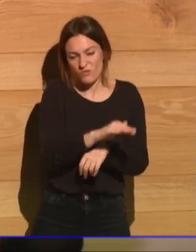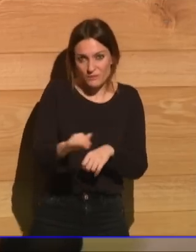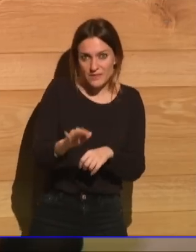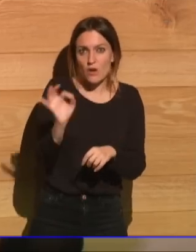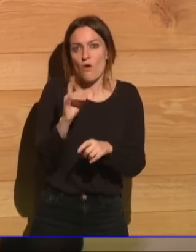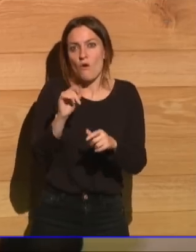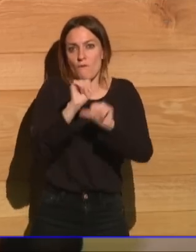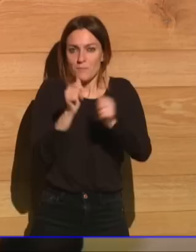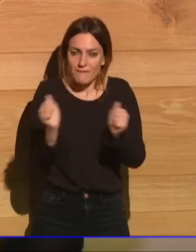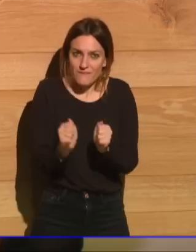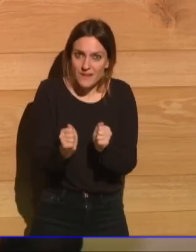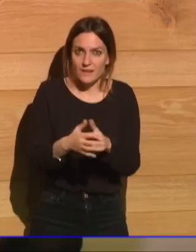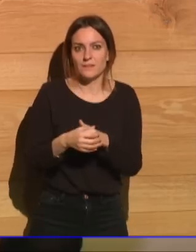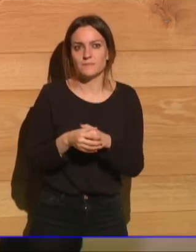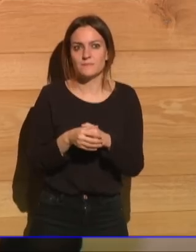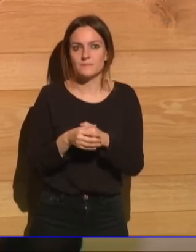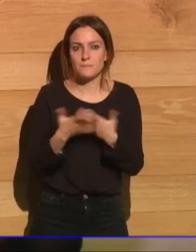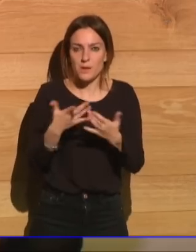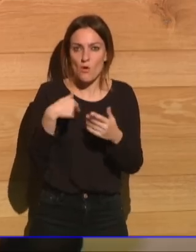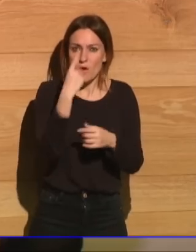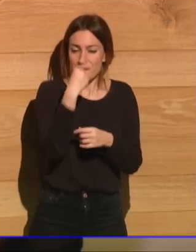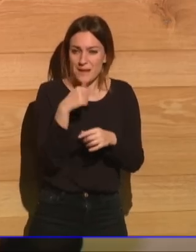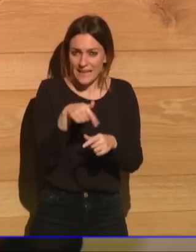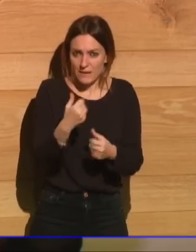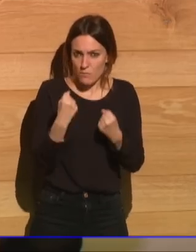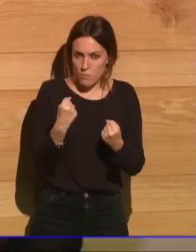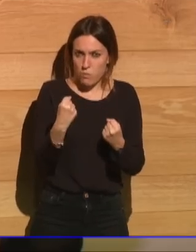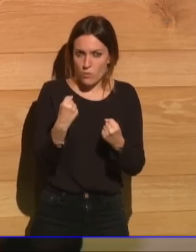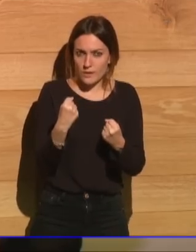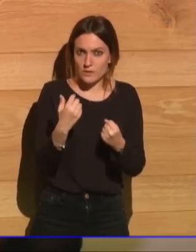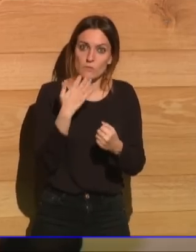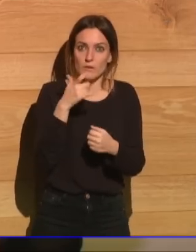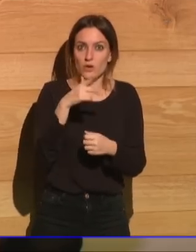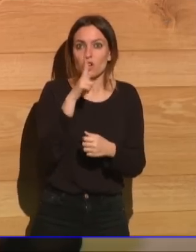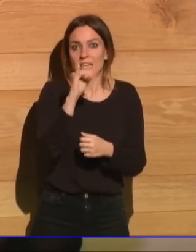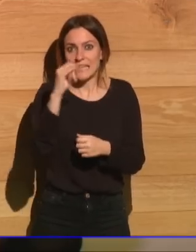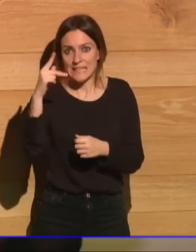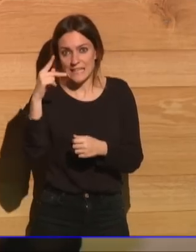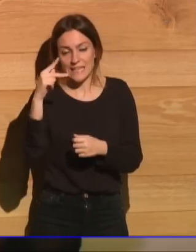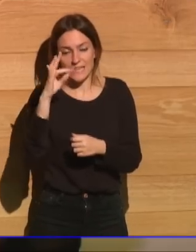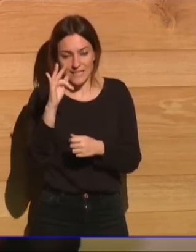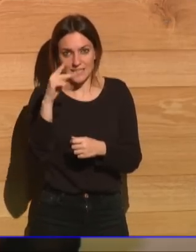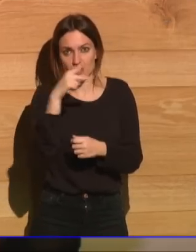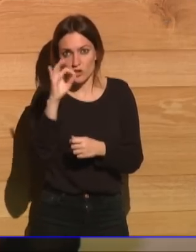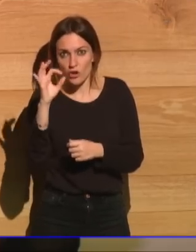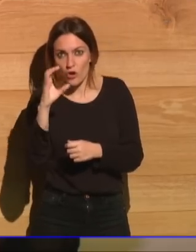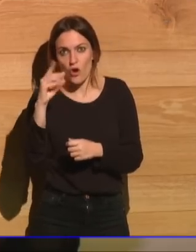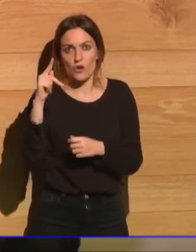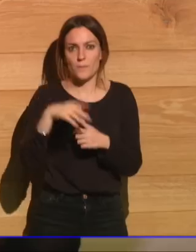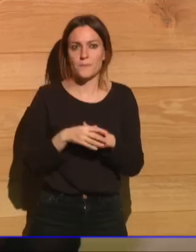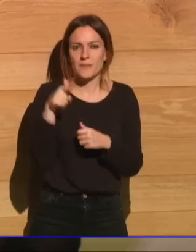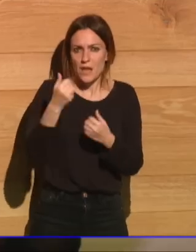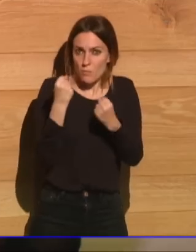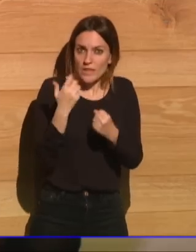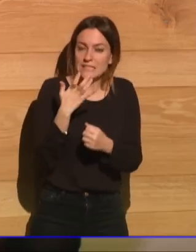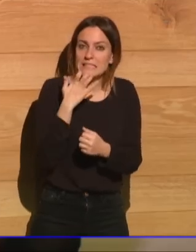fría, etcétera. Pero esas imágenes tan poderosas, como sucede con el cine de Ridley Scott, cuando vemos ahora Blade Runner, resultan triplemente poderosas